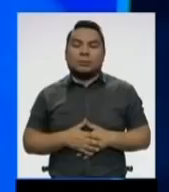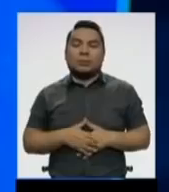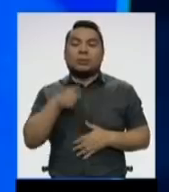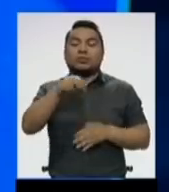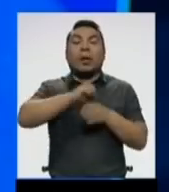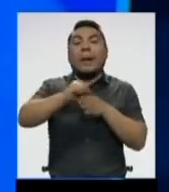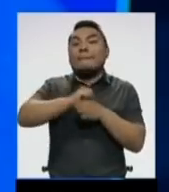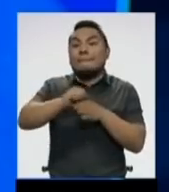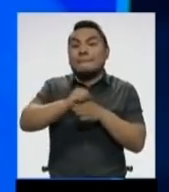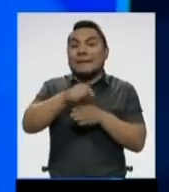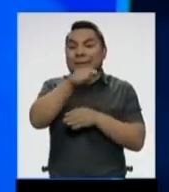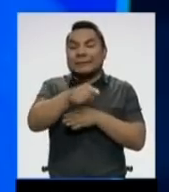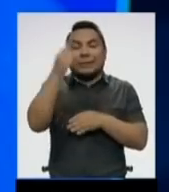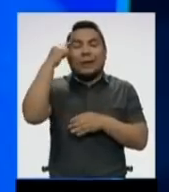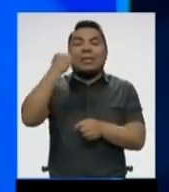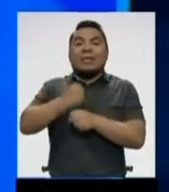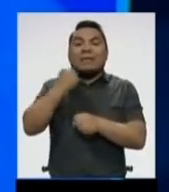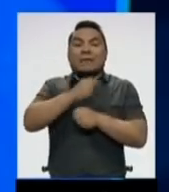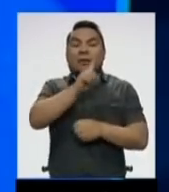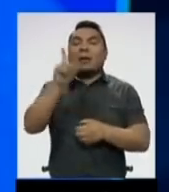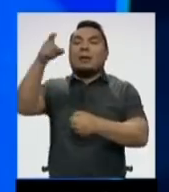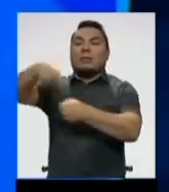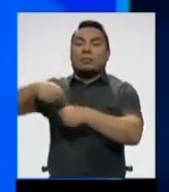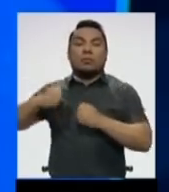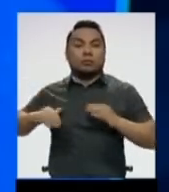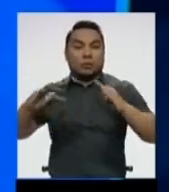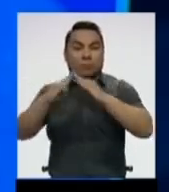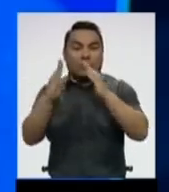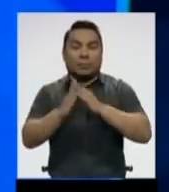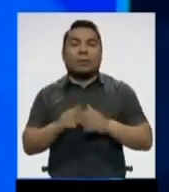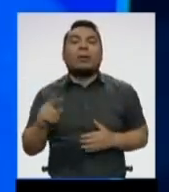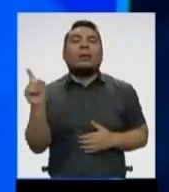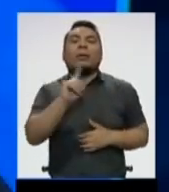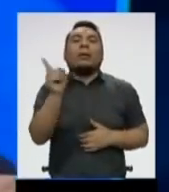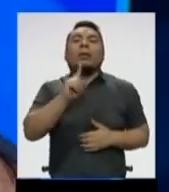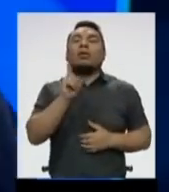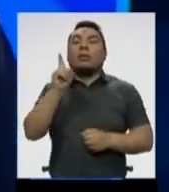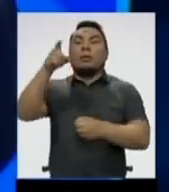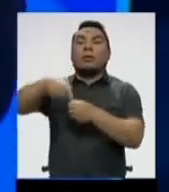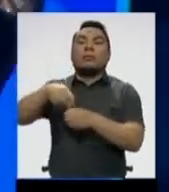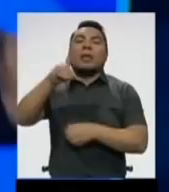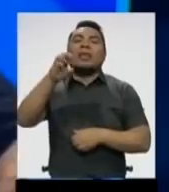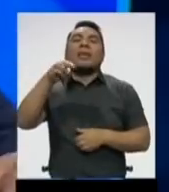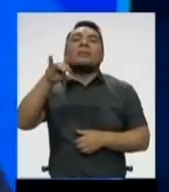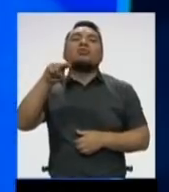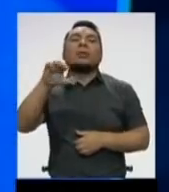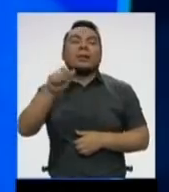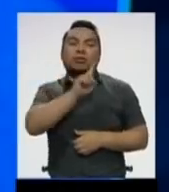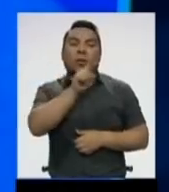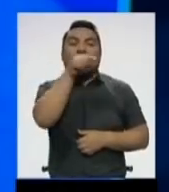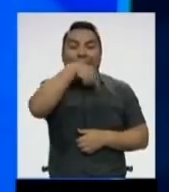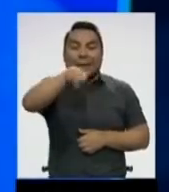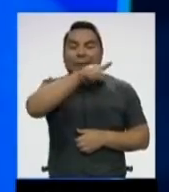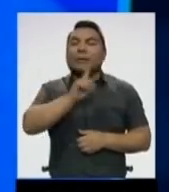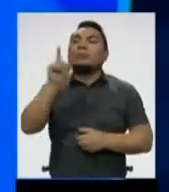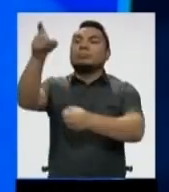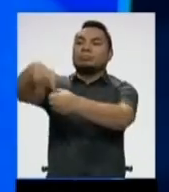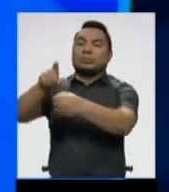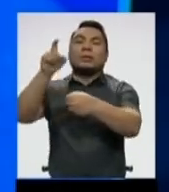sus prácticas para que trabajen en la municipalidad y no estén en la demuna, sino estén en los sitios donde se